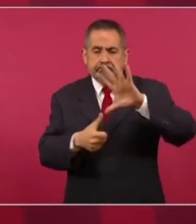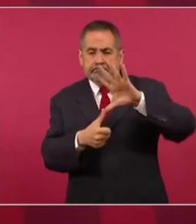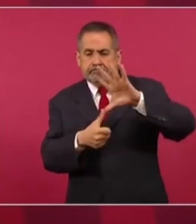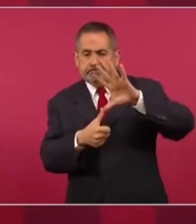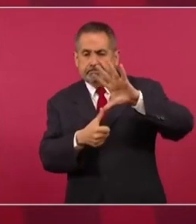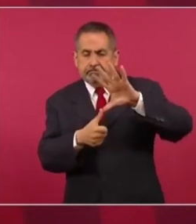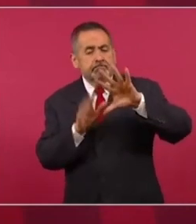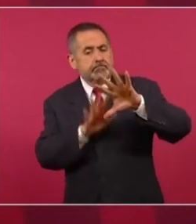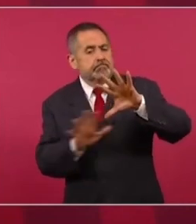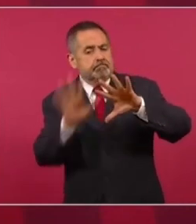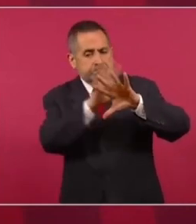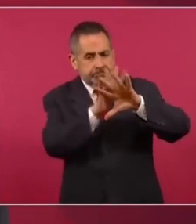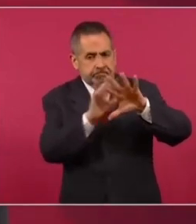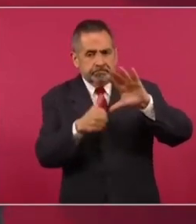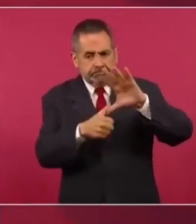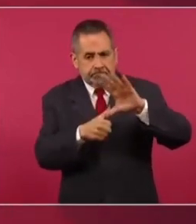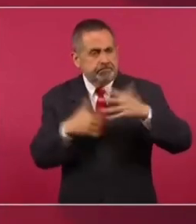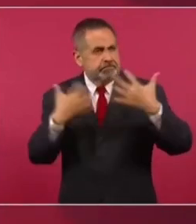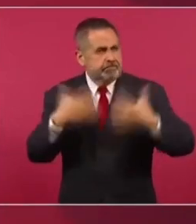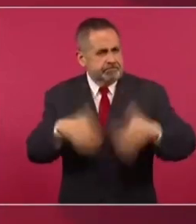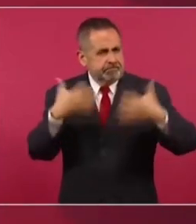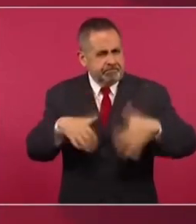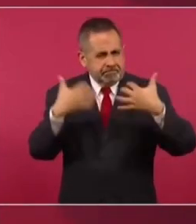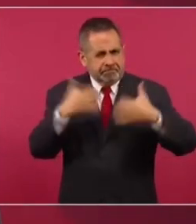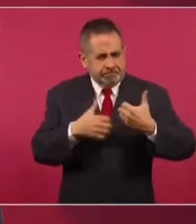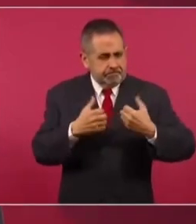Norte, pero